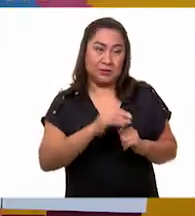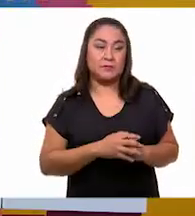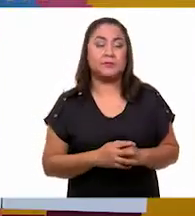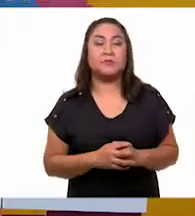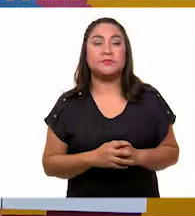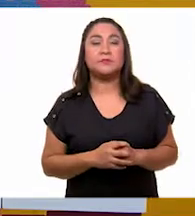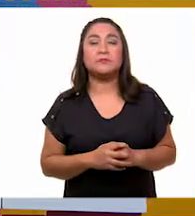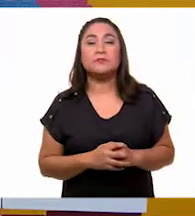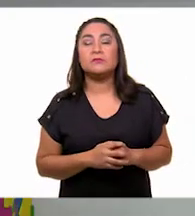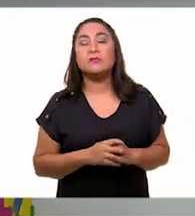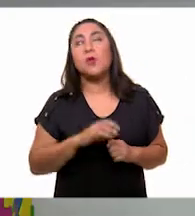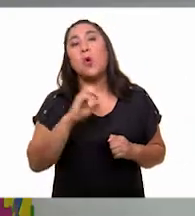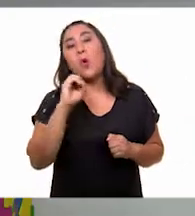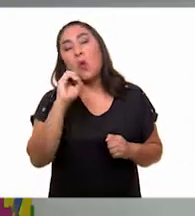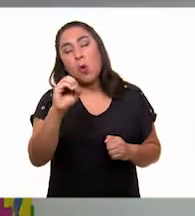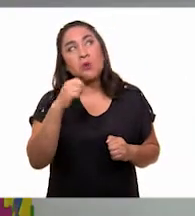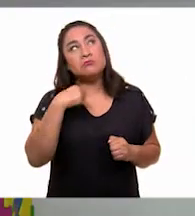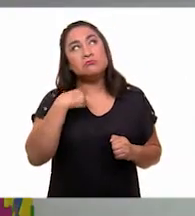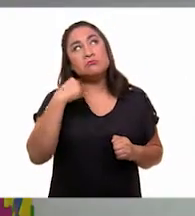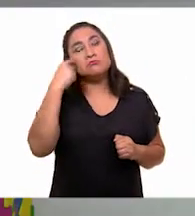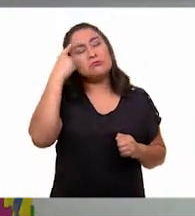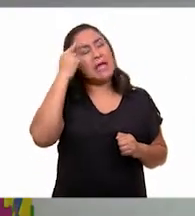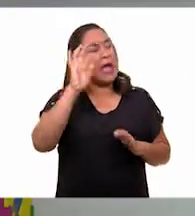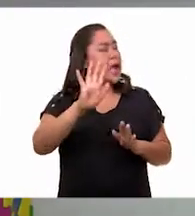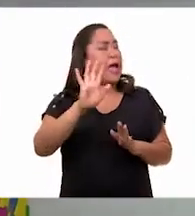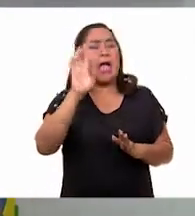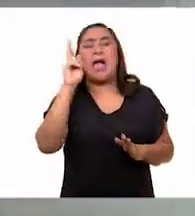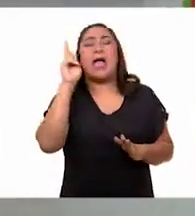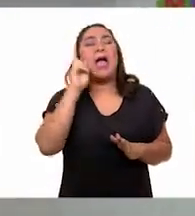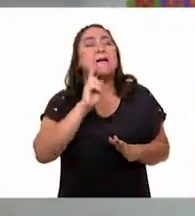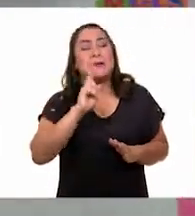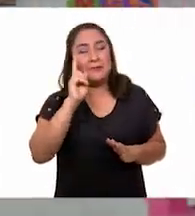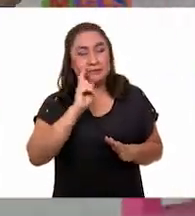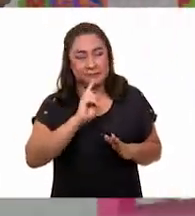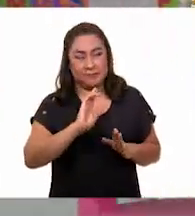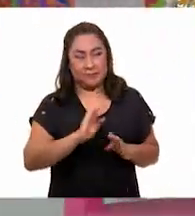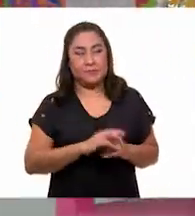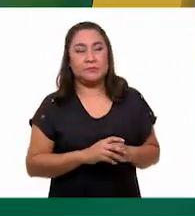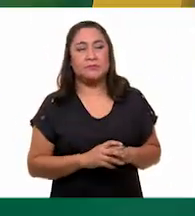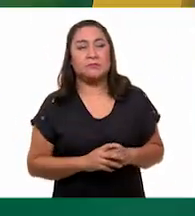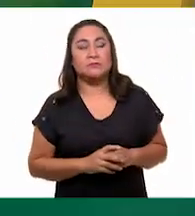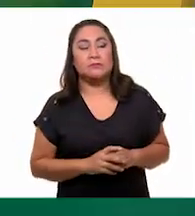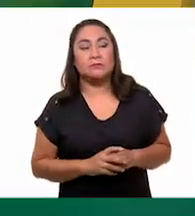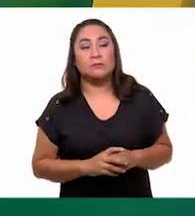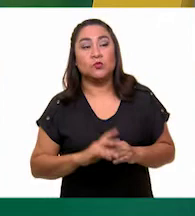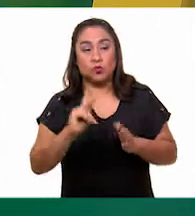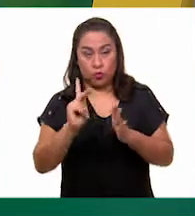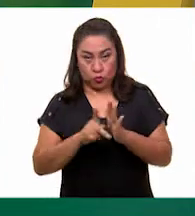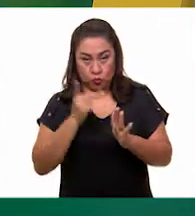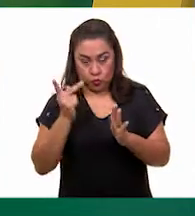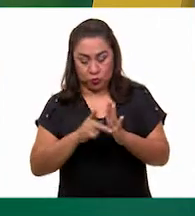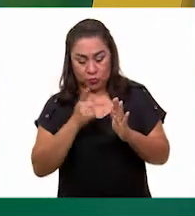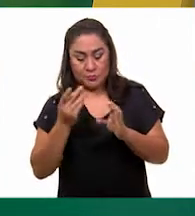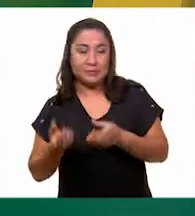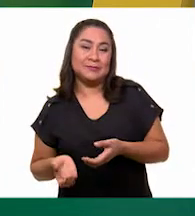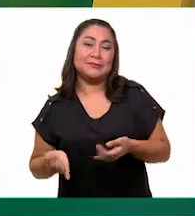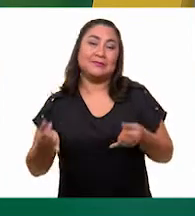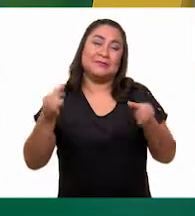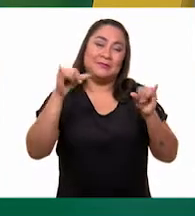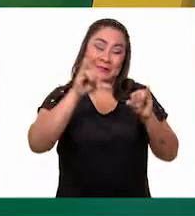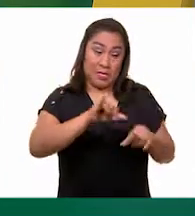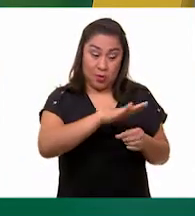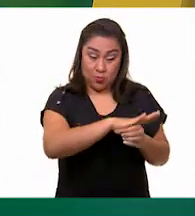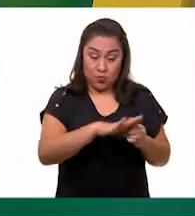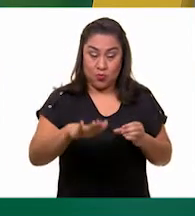me ocurre otra cosa para comprobarlo mejor. ¿Qué te parece si vaciamos los dos vasos que tienes allí